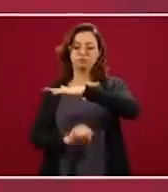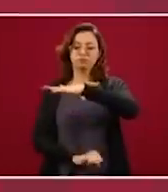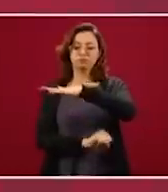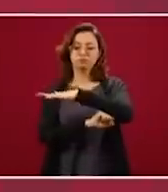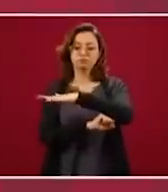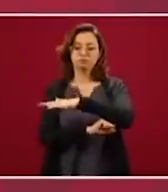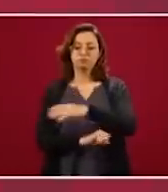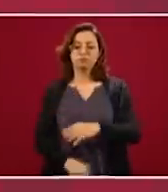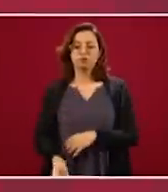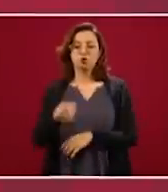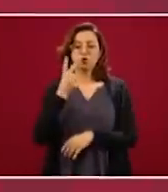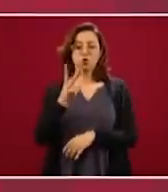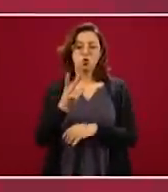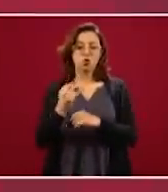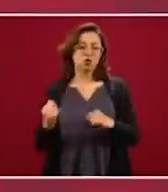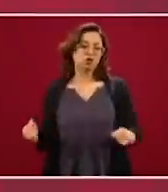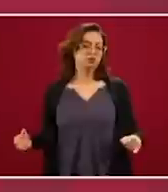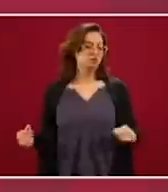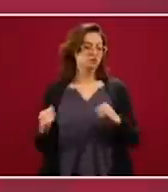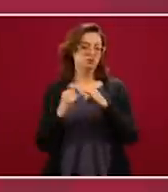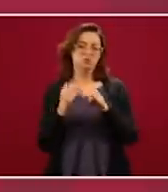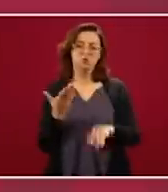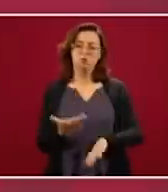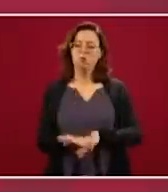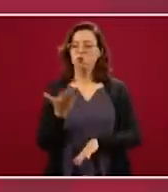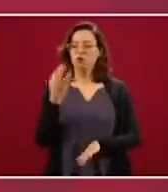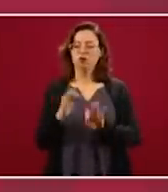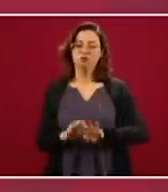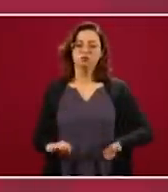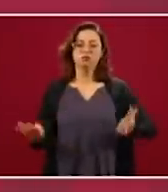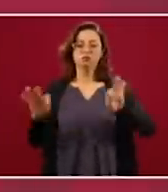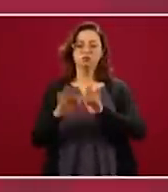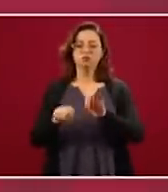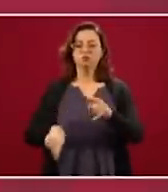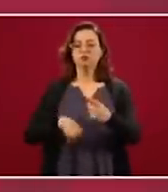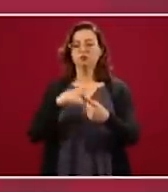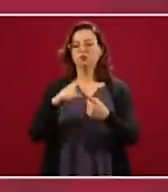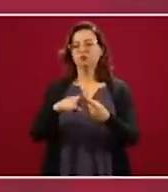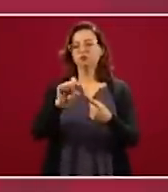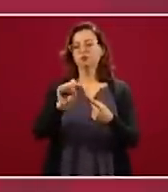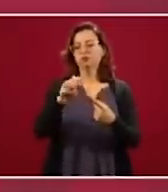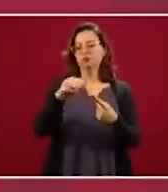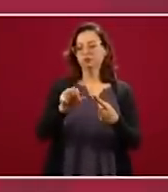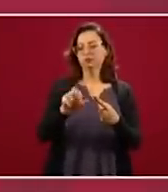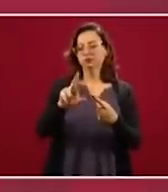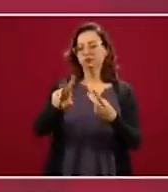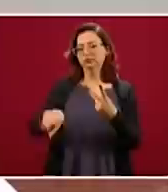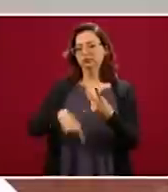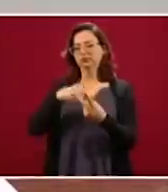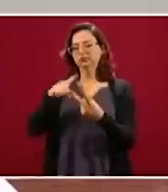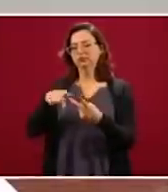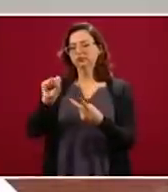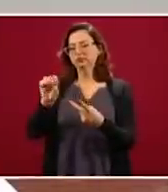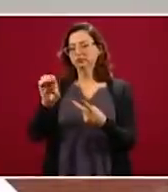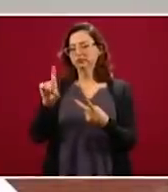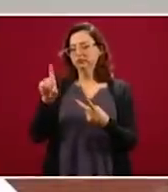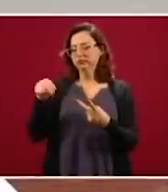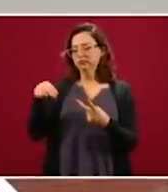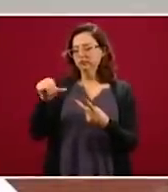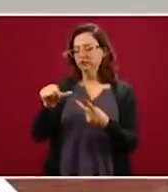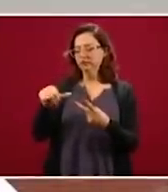dos instituciones que son fundamentales. Una es la Secretaría de Marina y la otra es la Secretaría de la Defensa